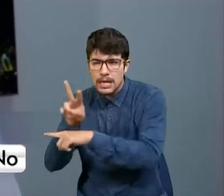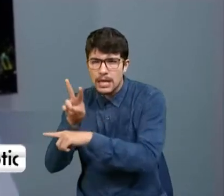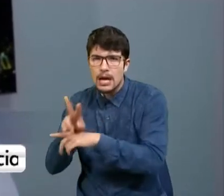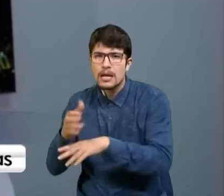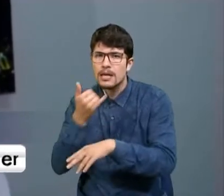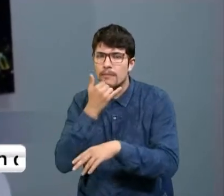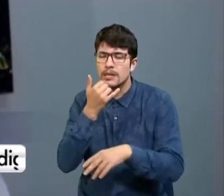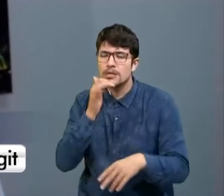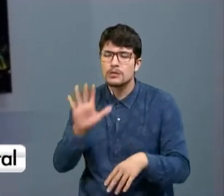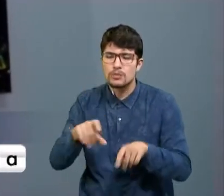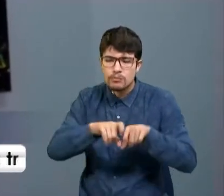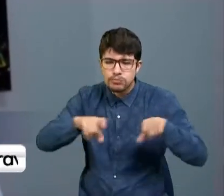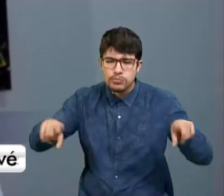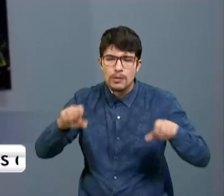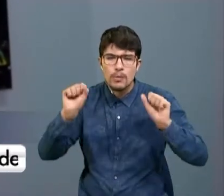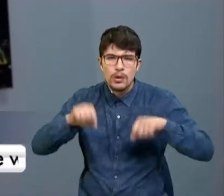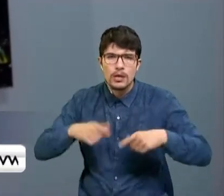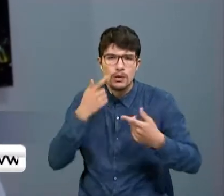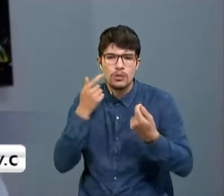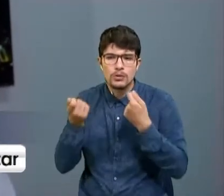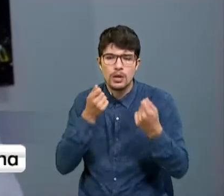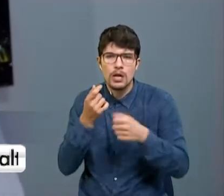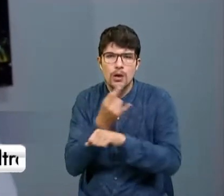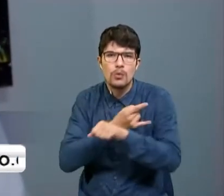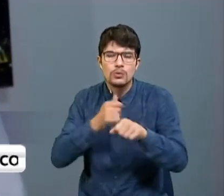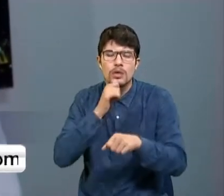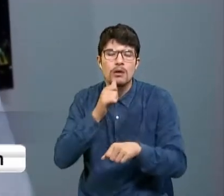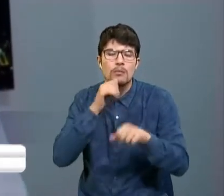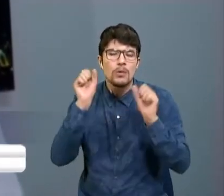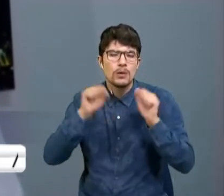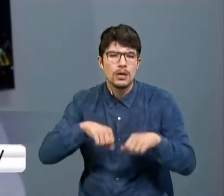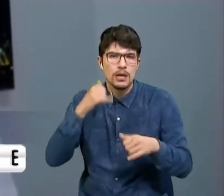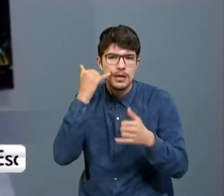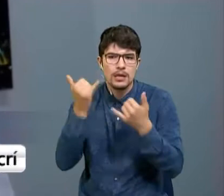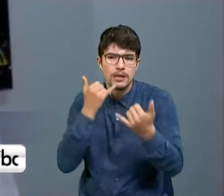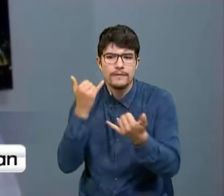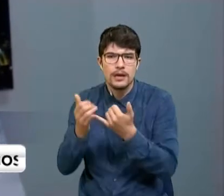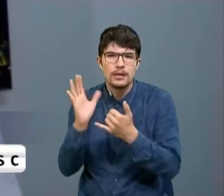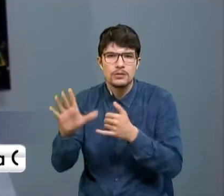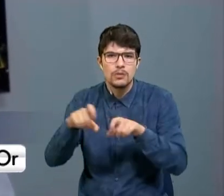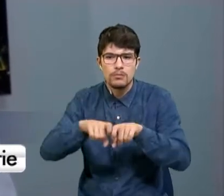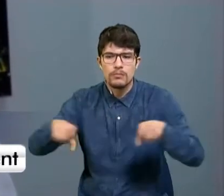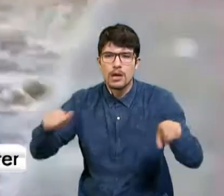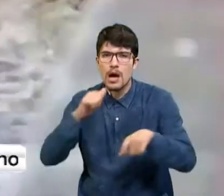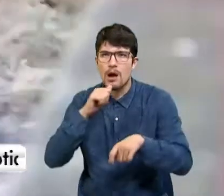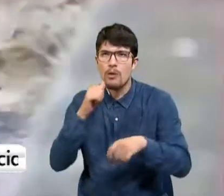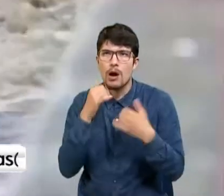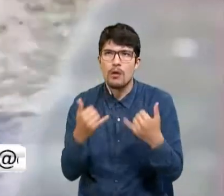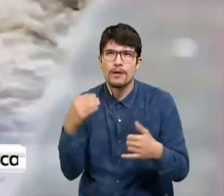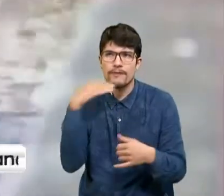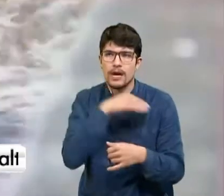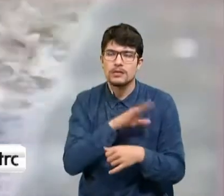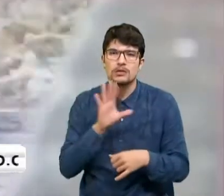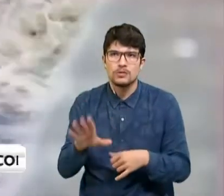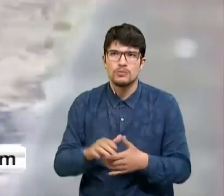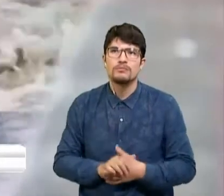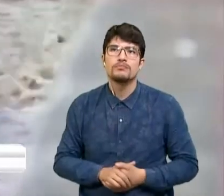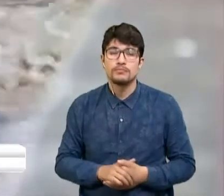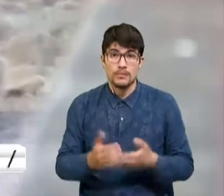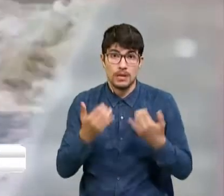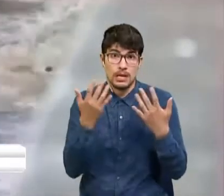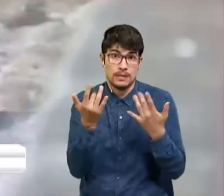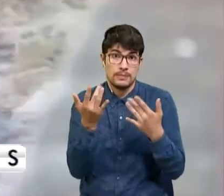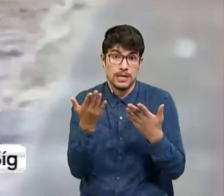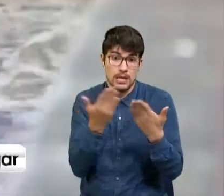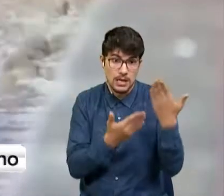en el consumo de agua para poder detectar esas conexiones fraudulentas que hoy tenemos en piedecuesta se espera que con el estudio